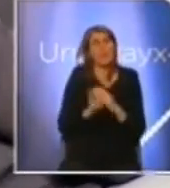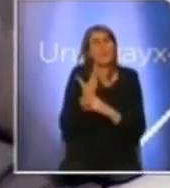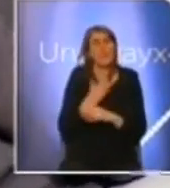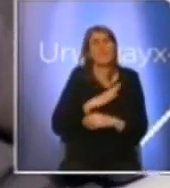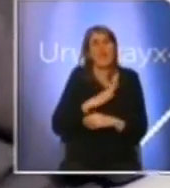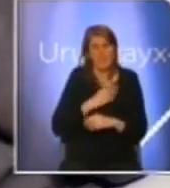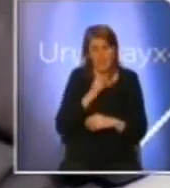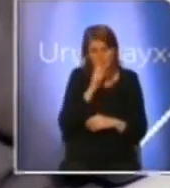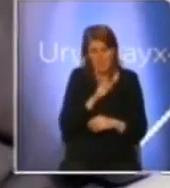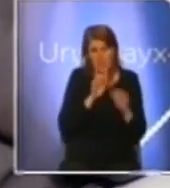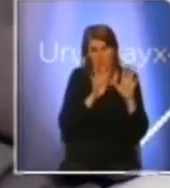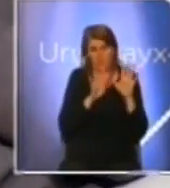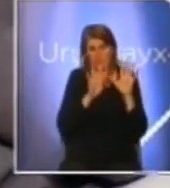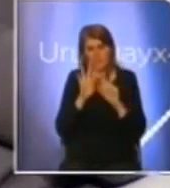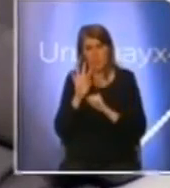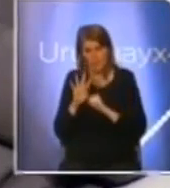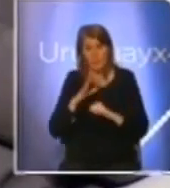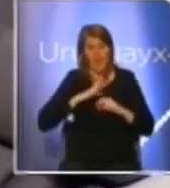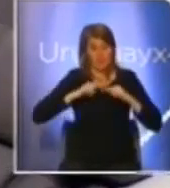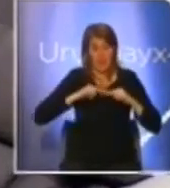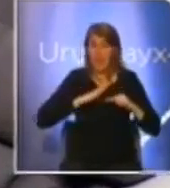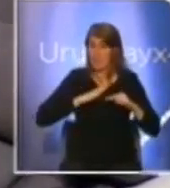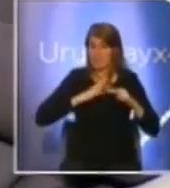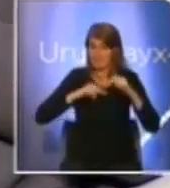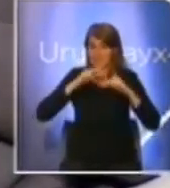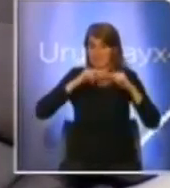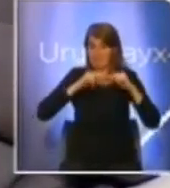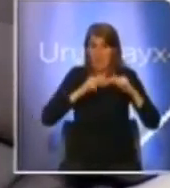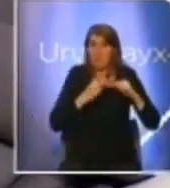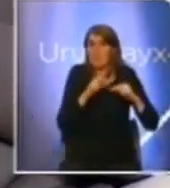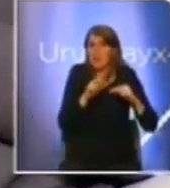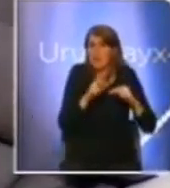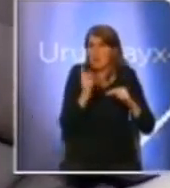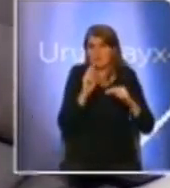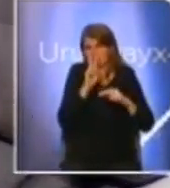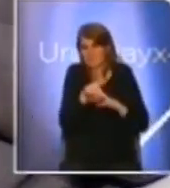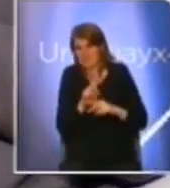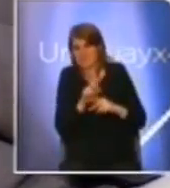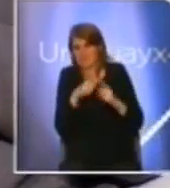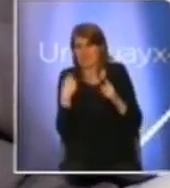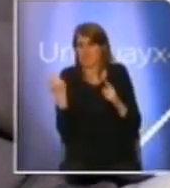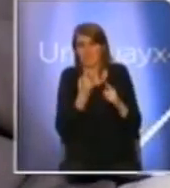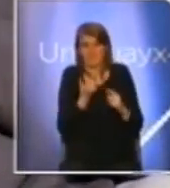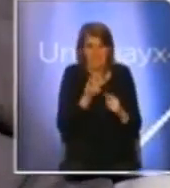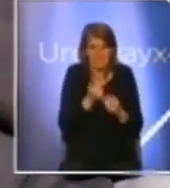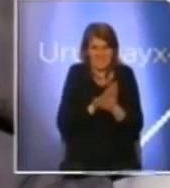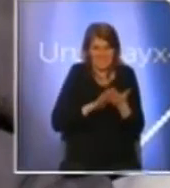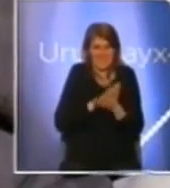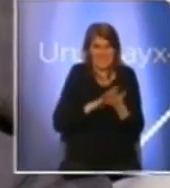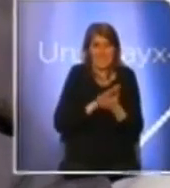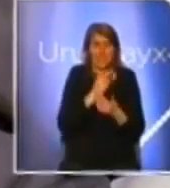campaña electoral de 94, había internet, ya existía, pero irrelevante. Nadie hablaba en 94 de internet. Digamos. En la